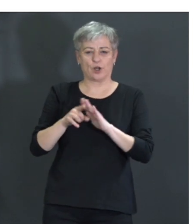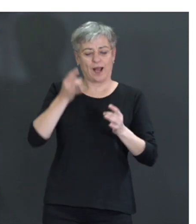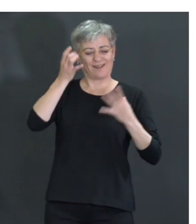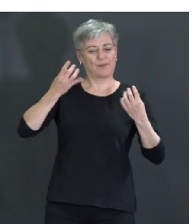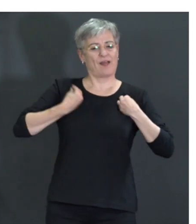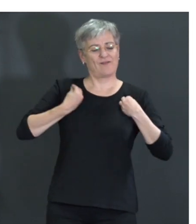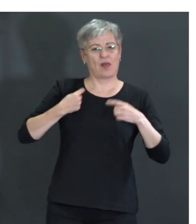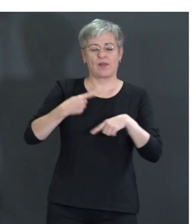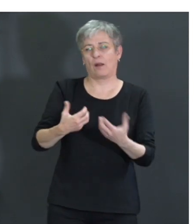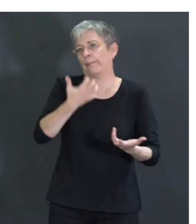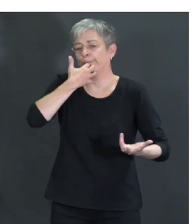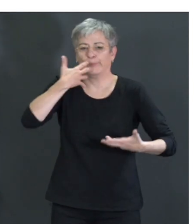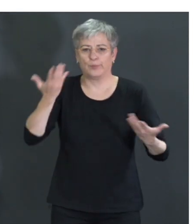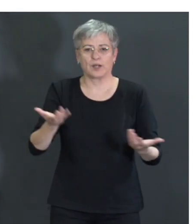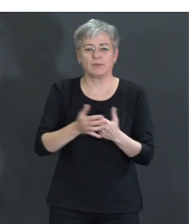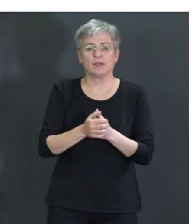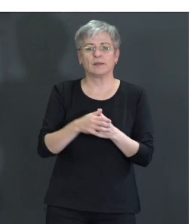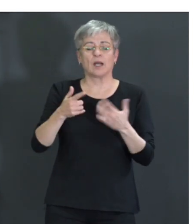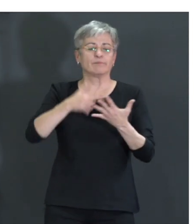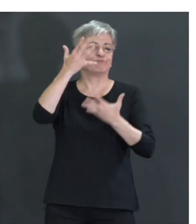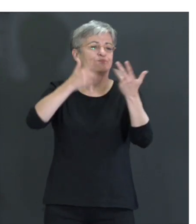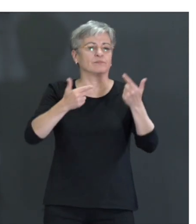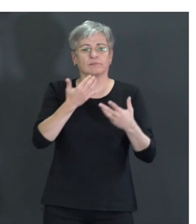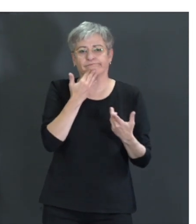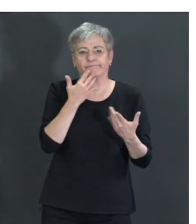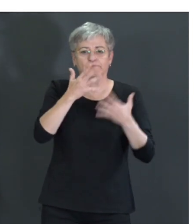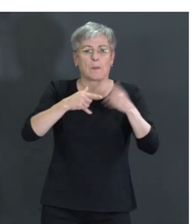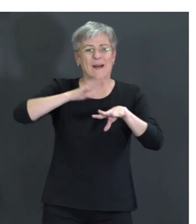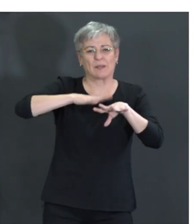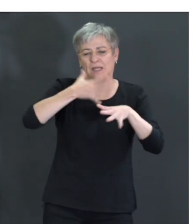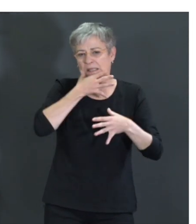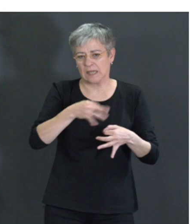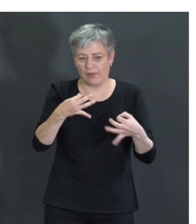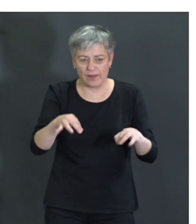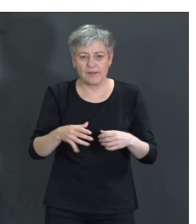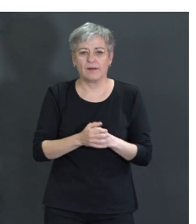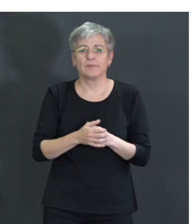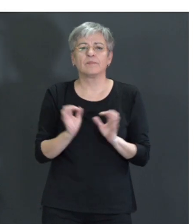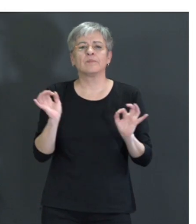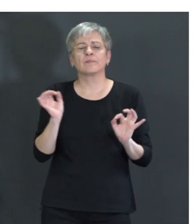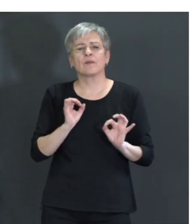vida diaria, ¿no? Pues, por ejemplo, operaciones matemáticas sencillas, o también, por ejemplo,